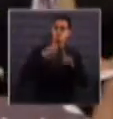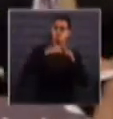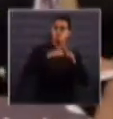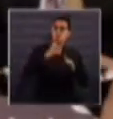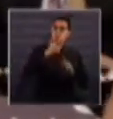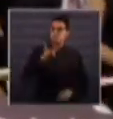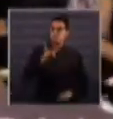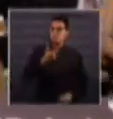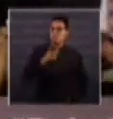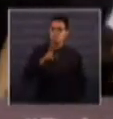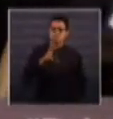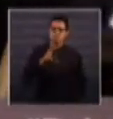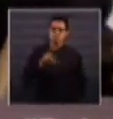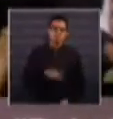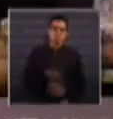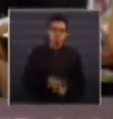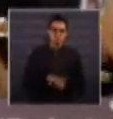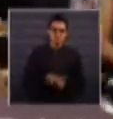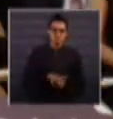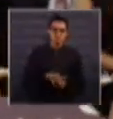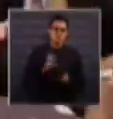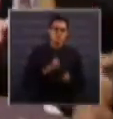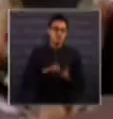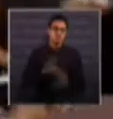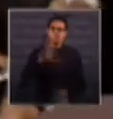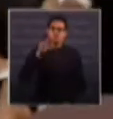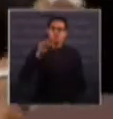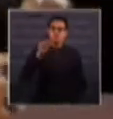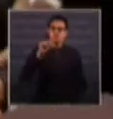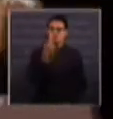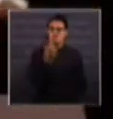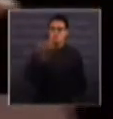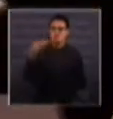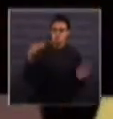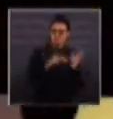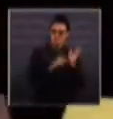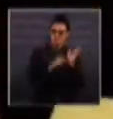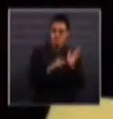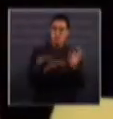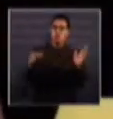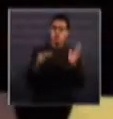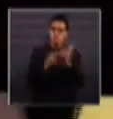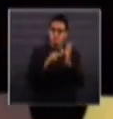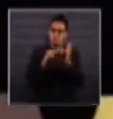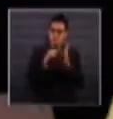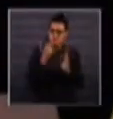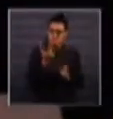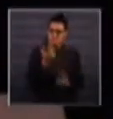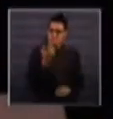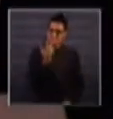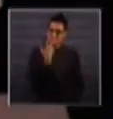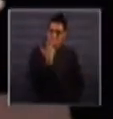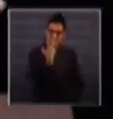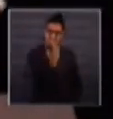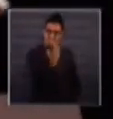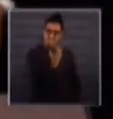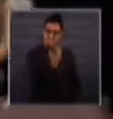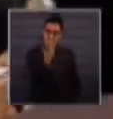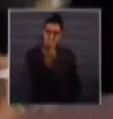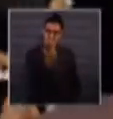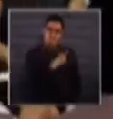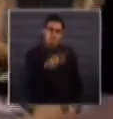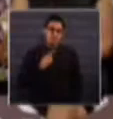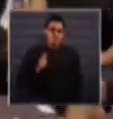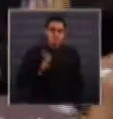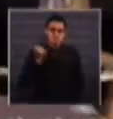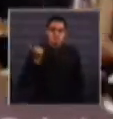en el tema de seguridad. Y al final, pues para proponerse cada uno de ellos como la opción para el cambio en materia de seguridad. Lo que les faltó a los candidatos